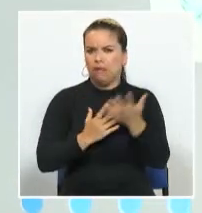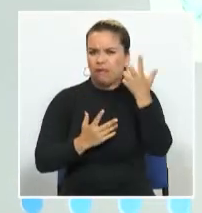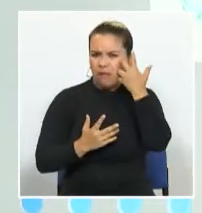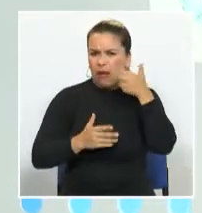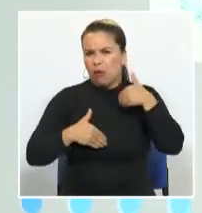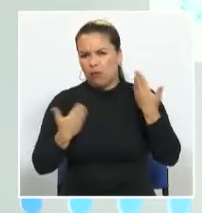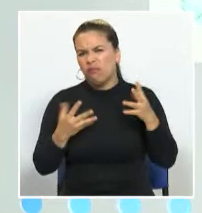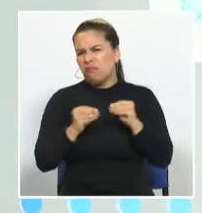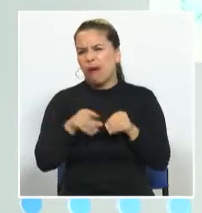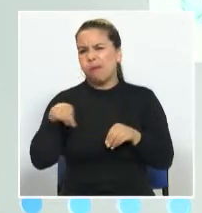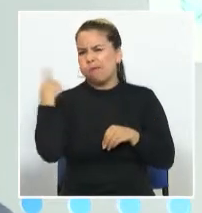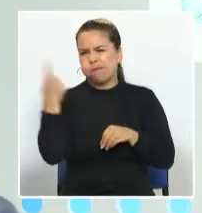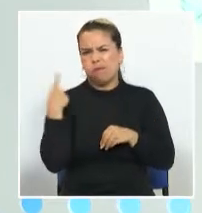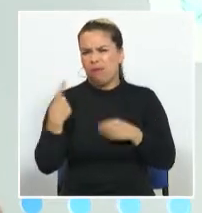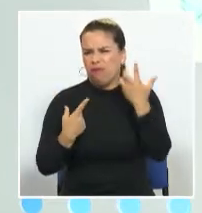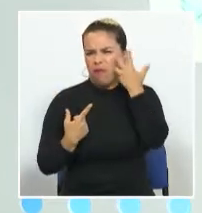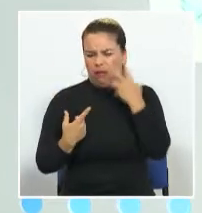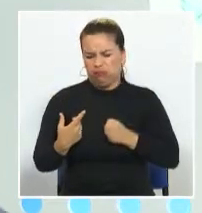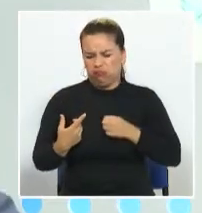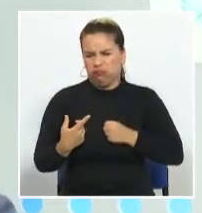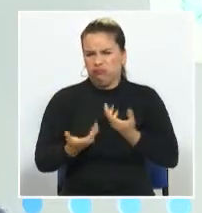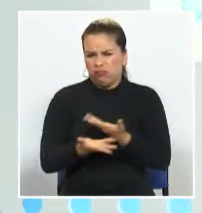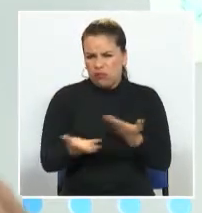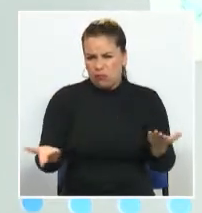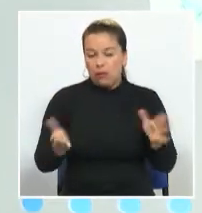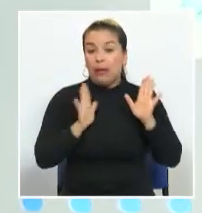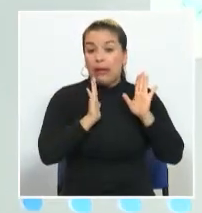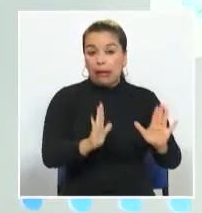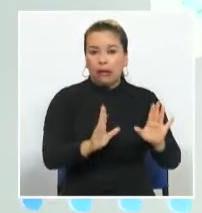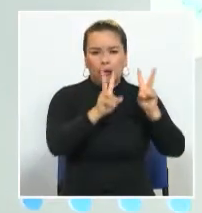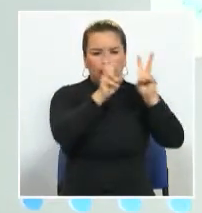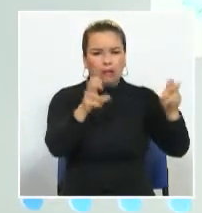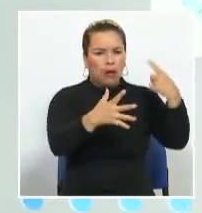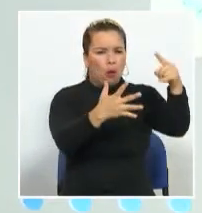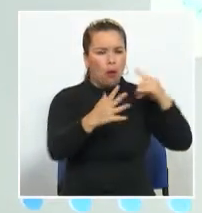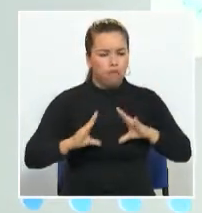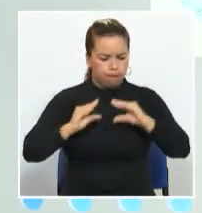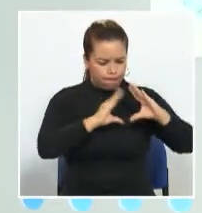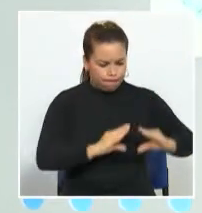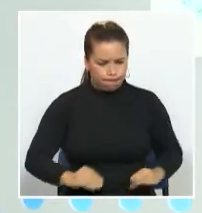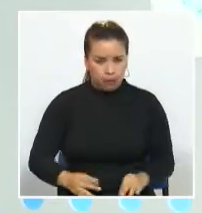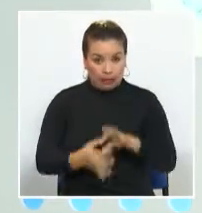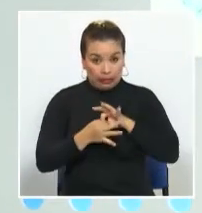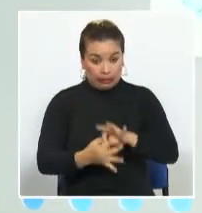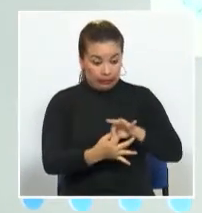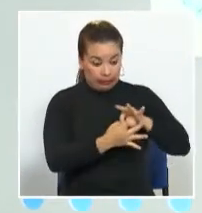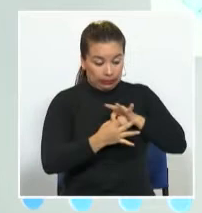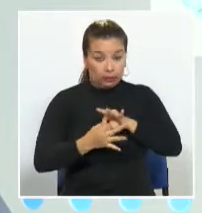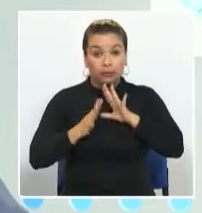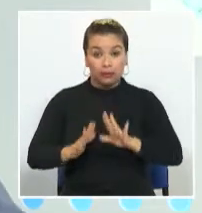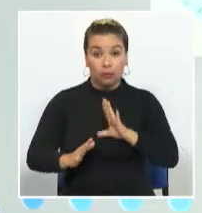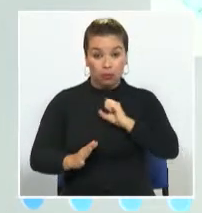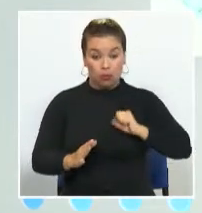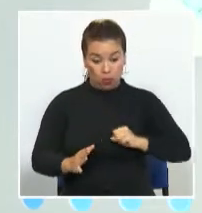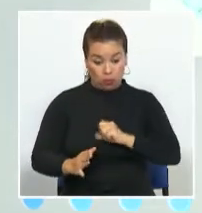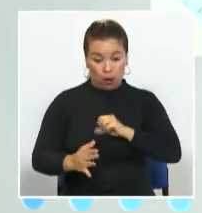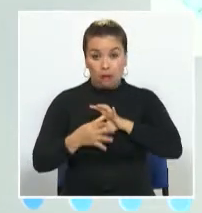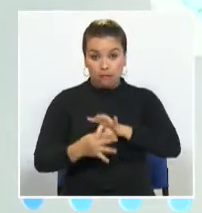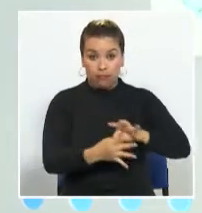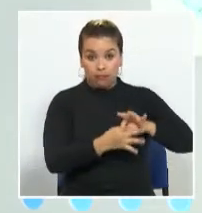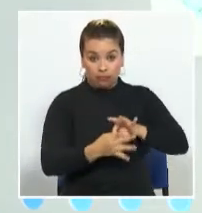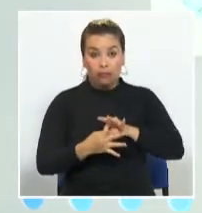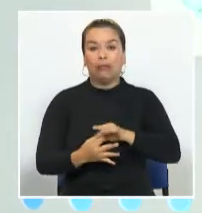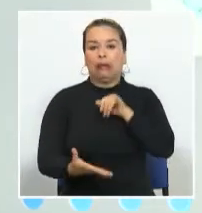enfermedades cardiovasculares, es decir, con todos los otros órganos con los cuales el corazón se conecta, que tiene